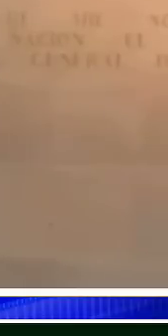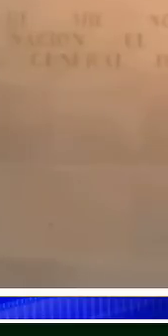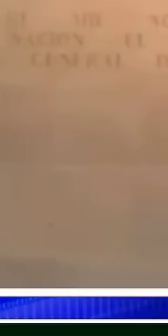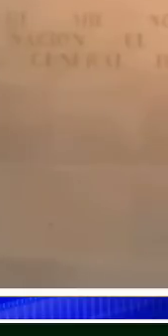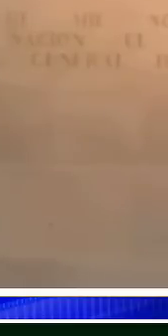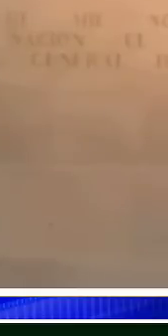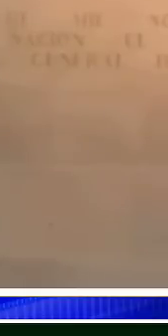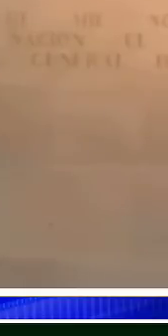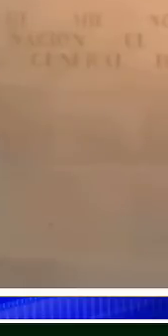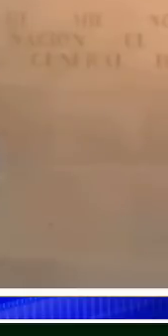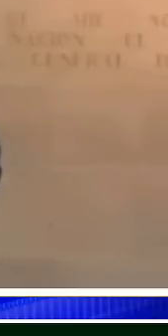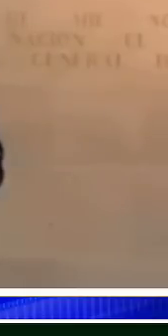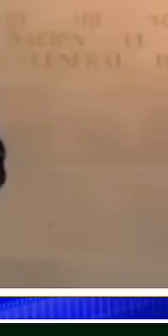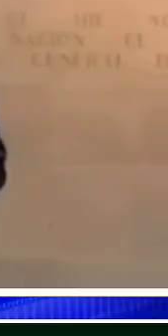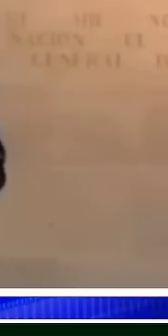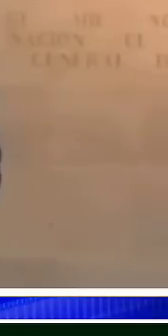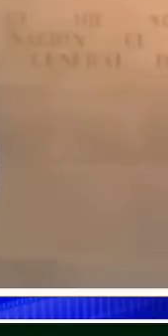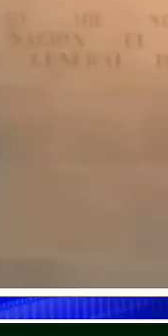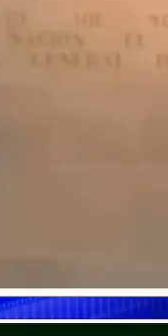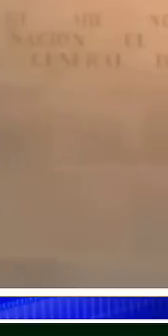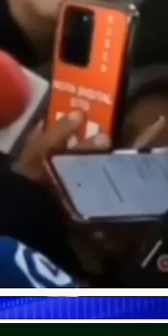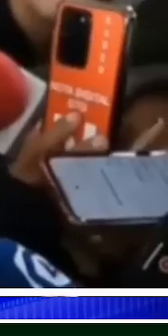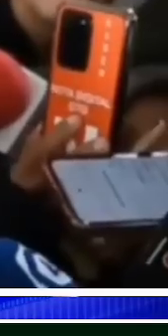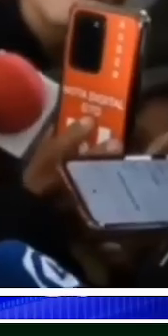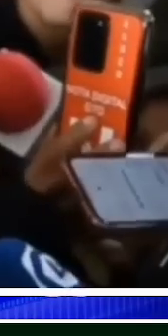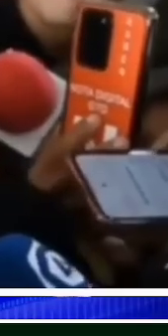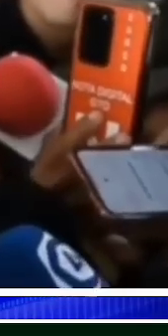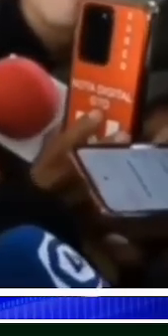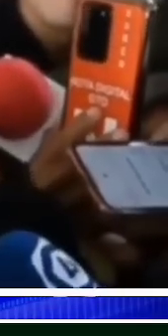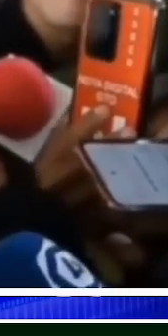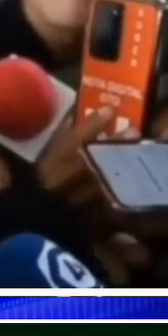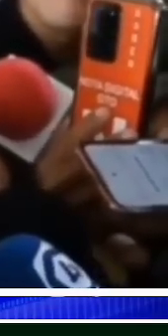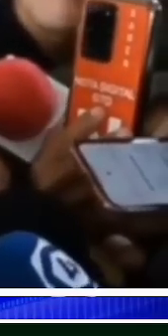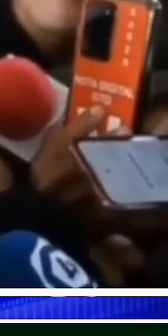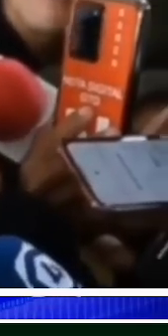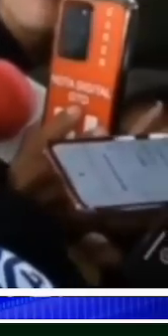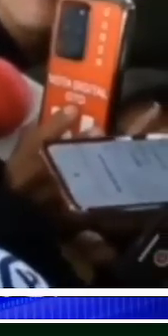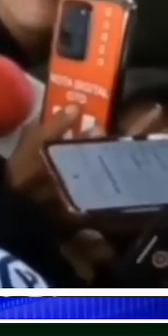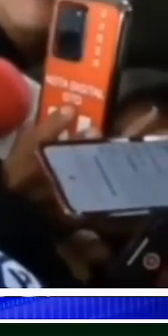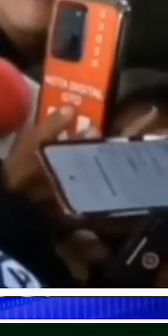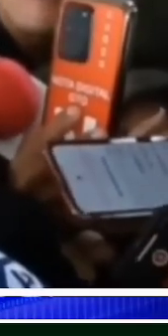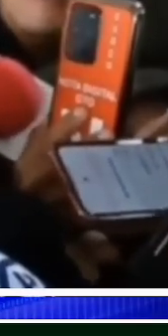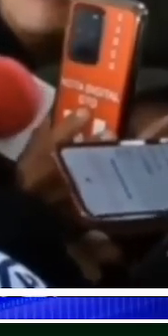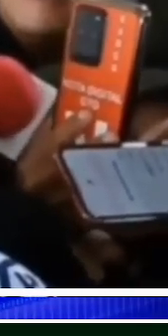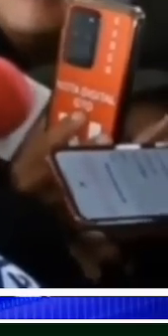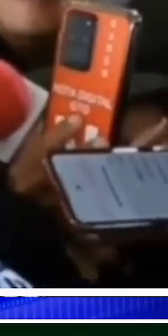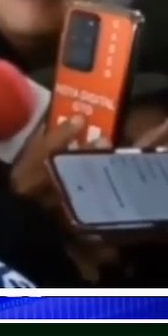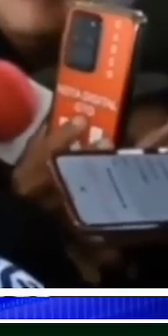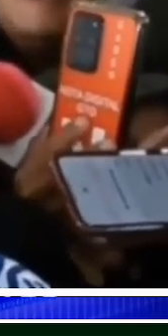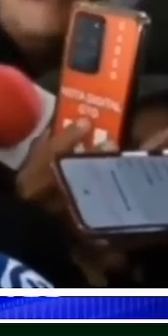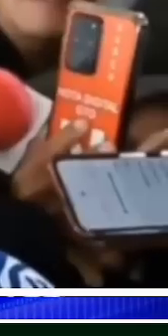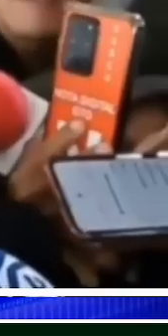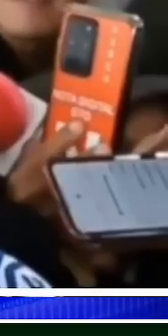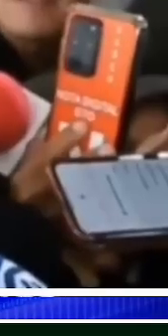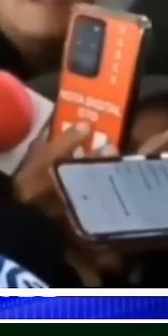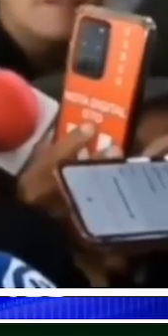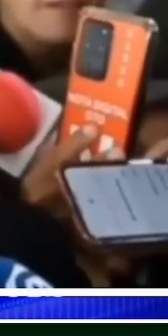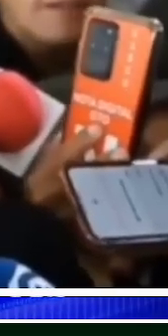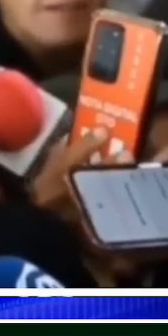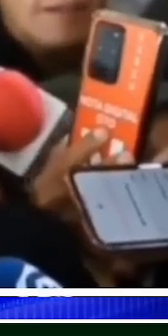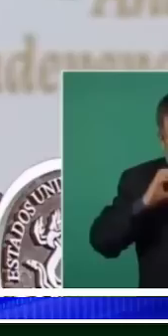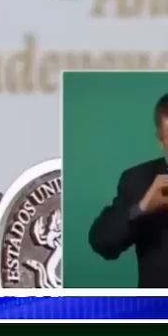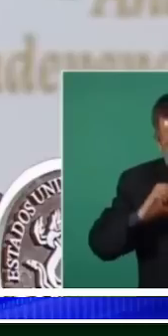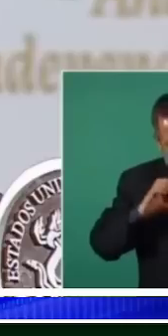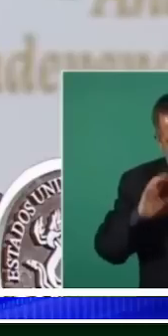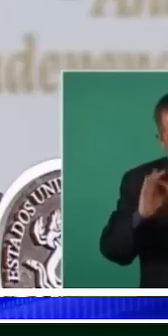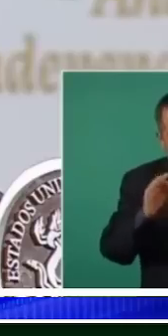en Palacio Nacional porque Bueno aquí ya revela que haya esta intencionalidad ya no solo legal sino hay algo más hay